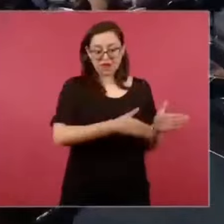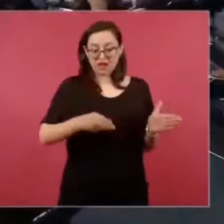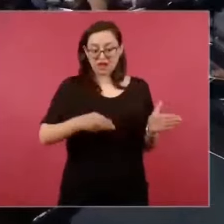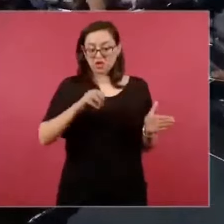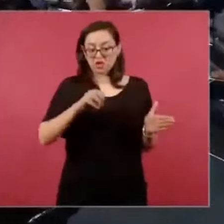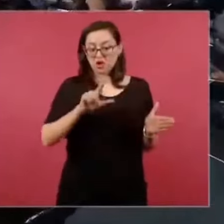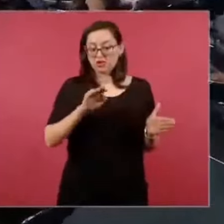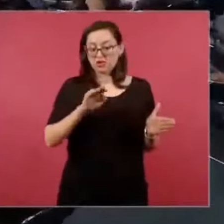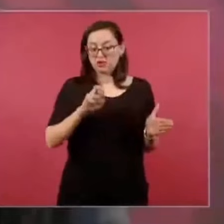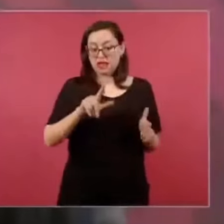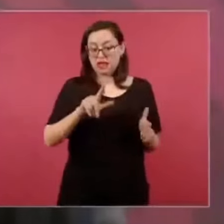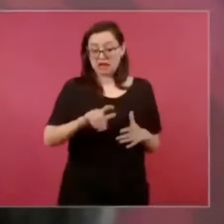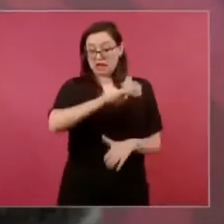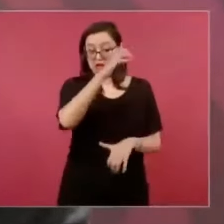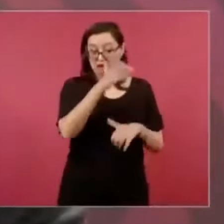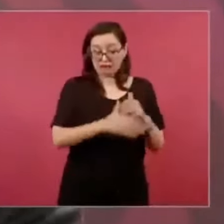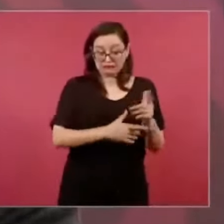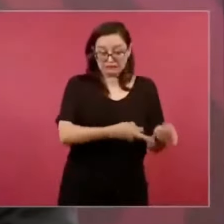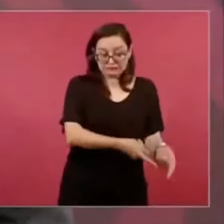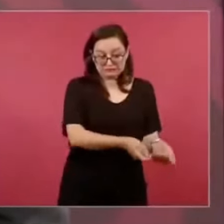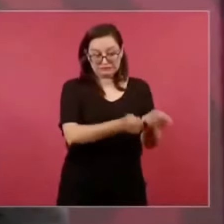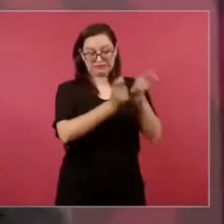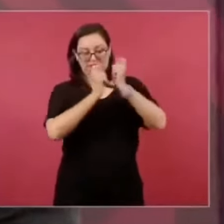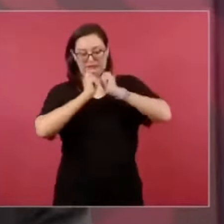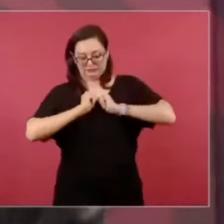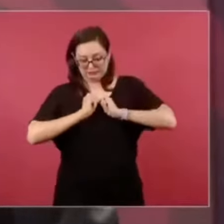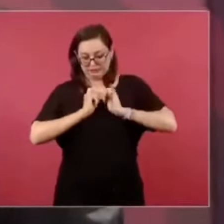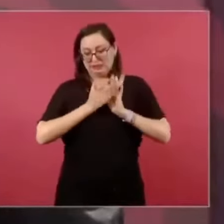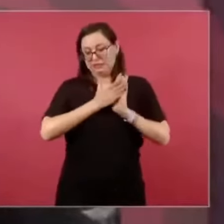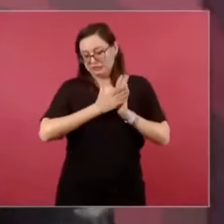pero ya se sentaron las bases y fue muy difícil